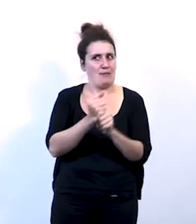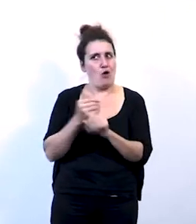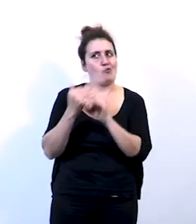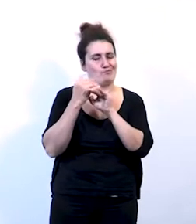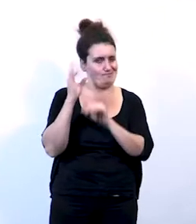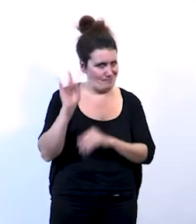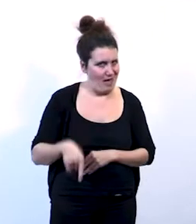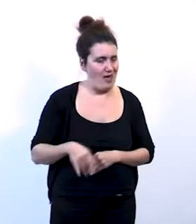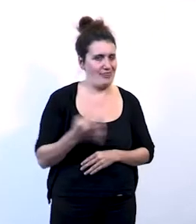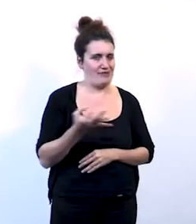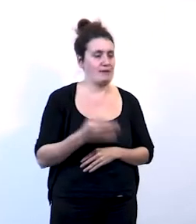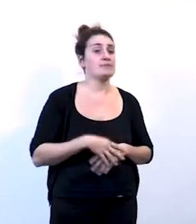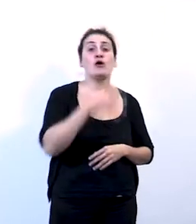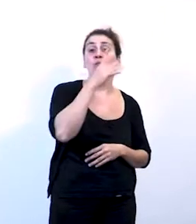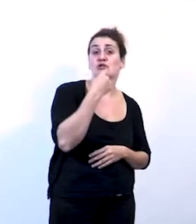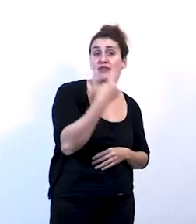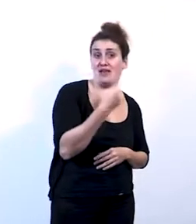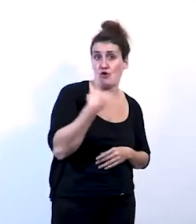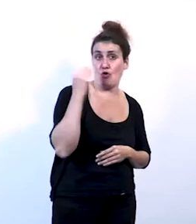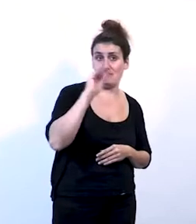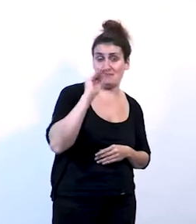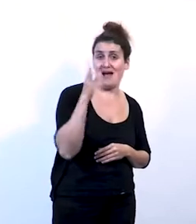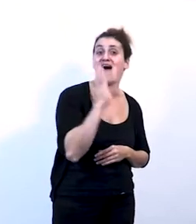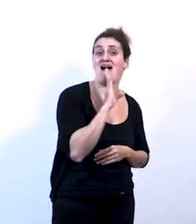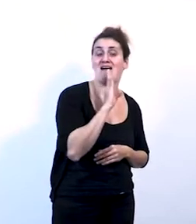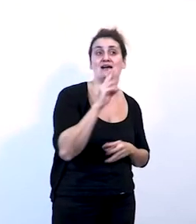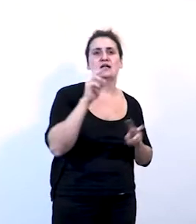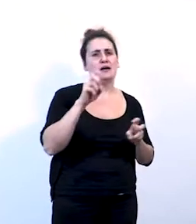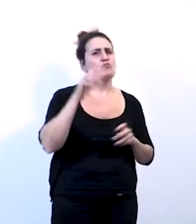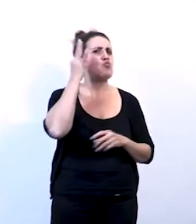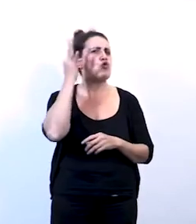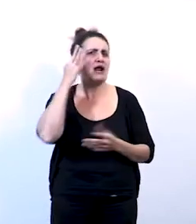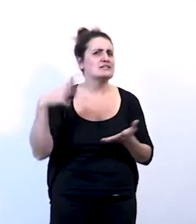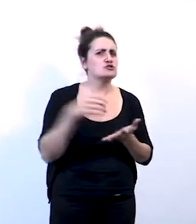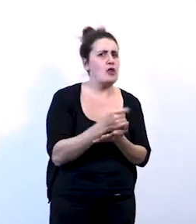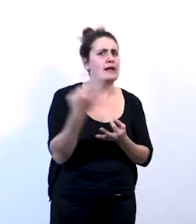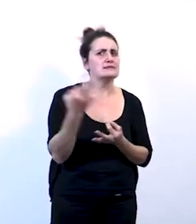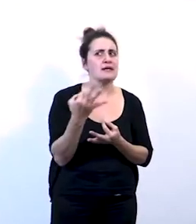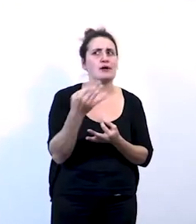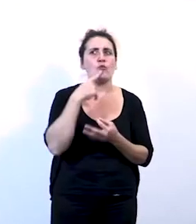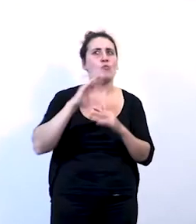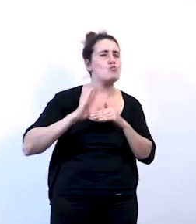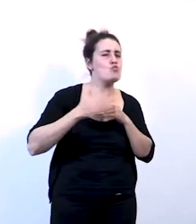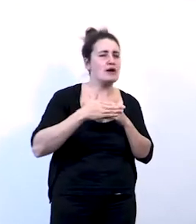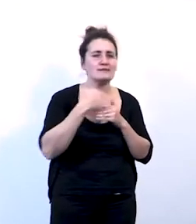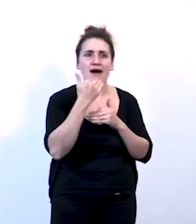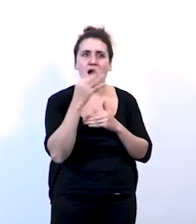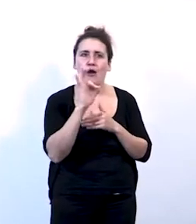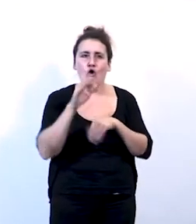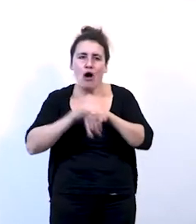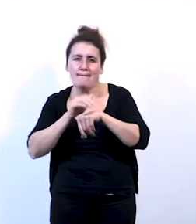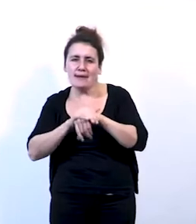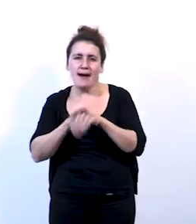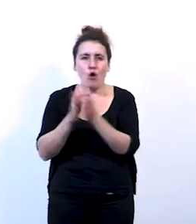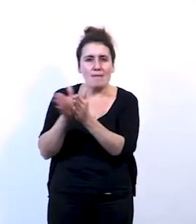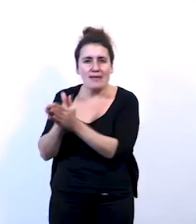tiempo. Por eso decía yo, te preguntaba yo antes, ¿no? Que todas las mujeres puedan tener una puerta o una amiga, una